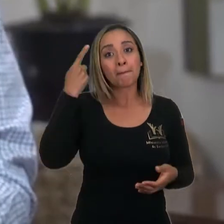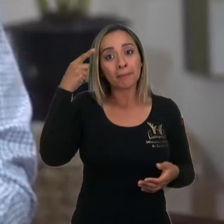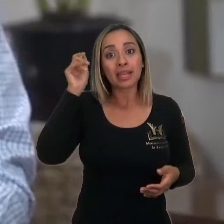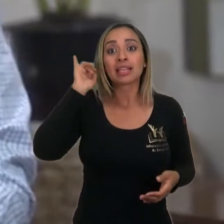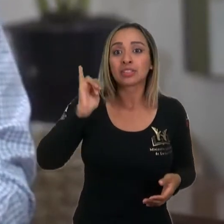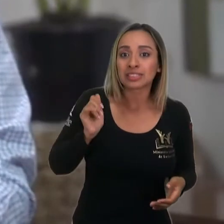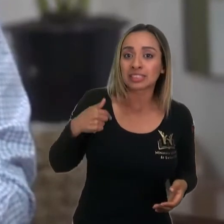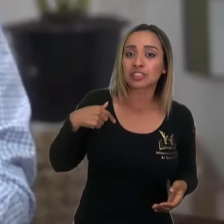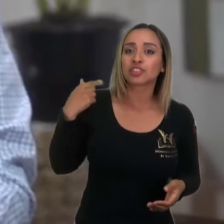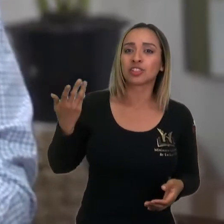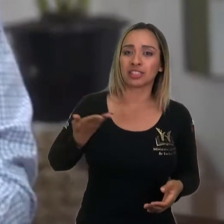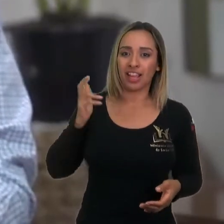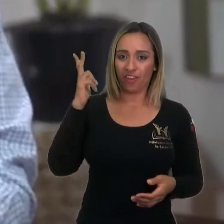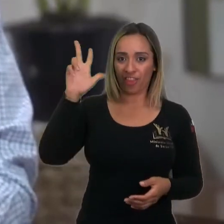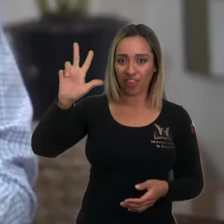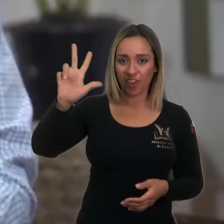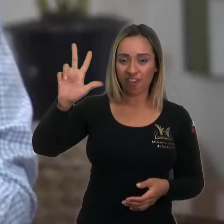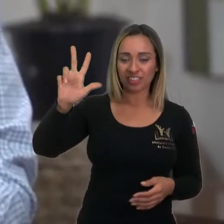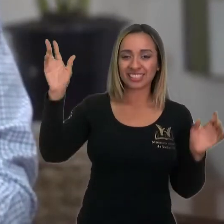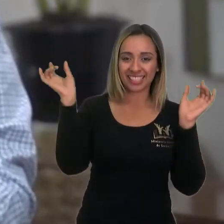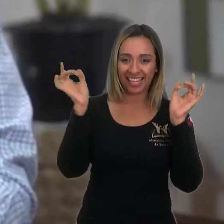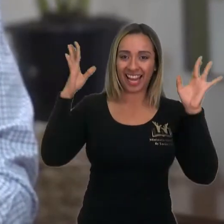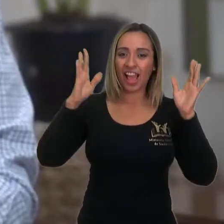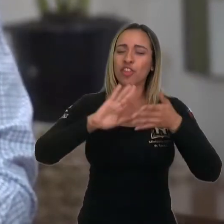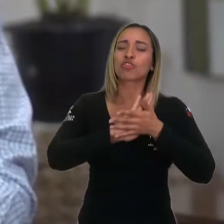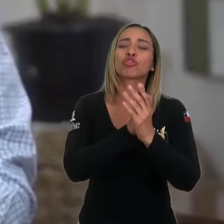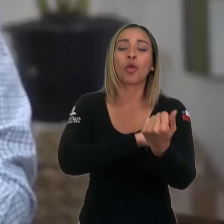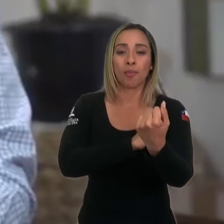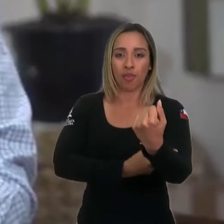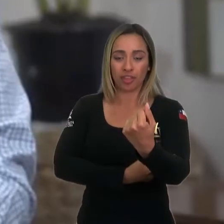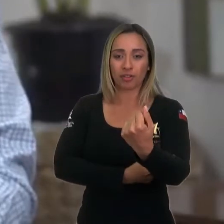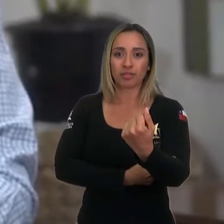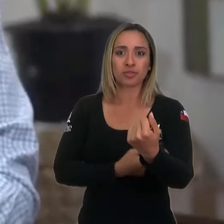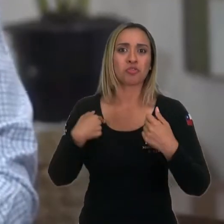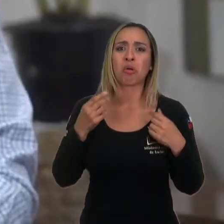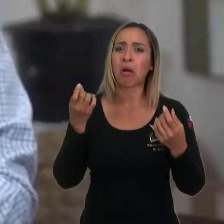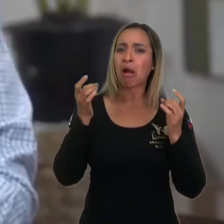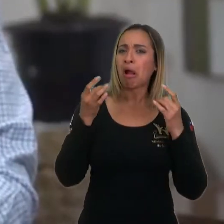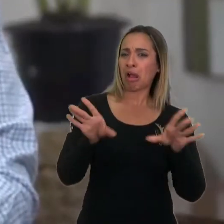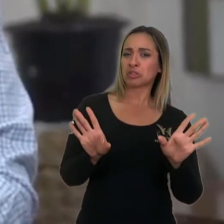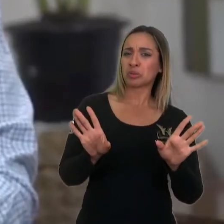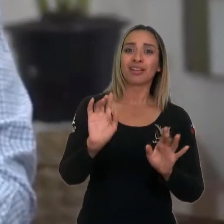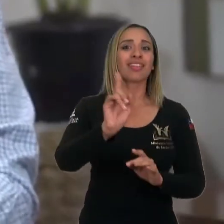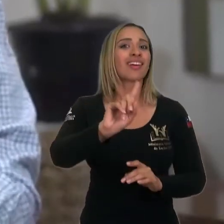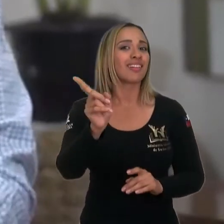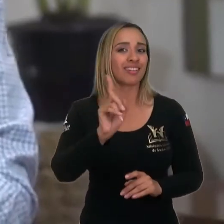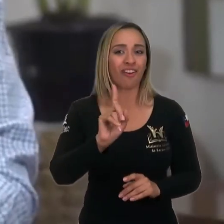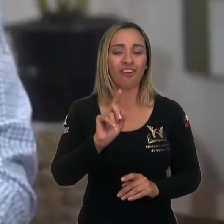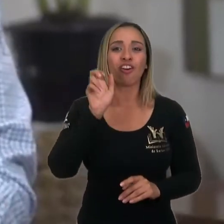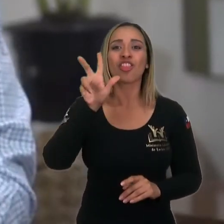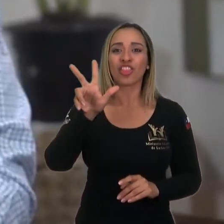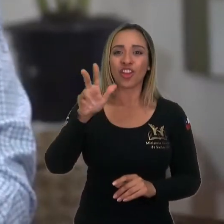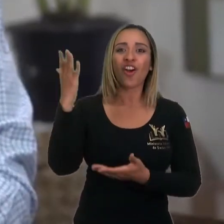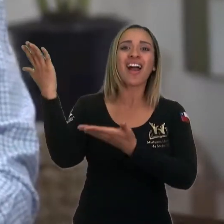creador todopoderoso, ah, entonces, tú no eres fruto de la casualidad, tú viniste a este mundo porque Dios